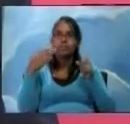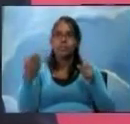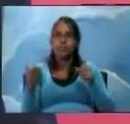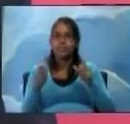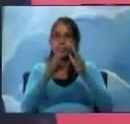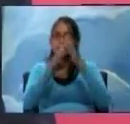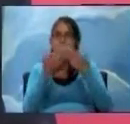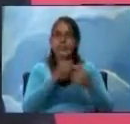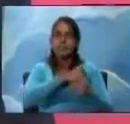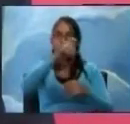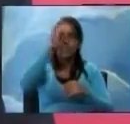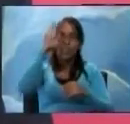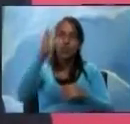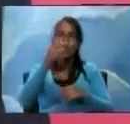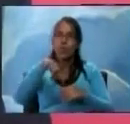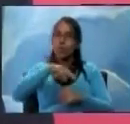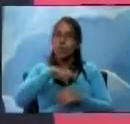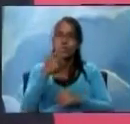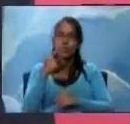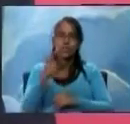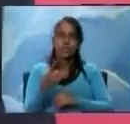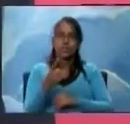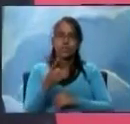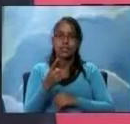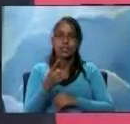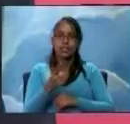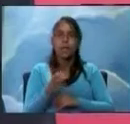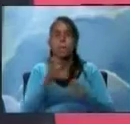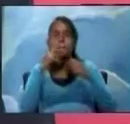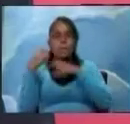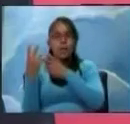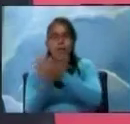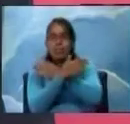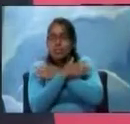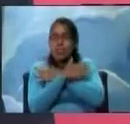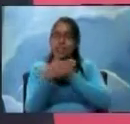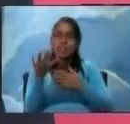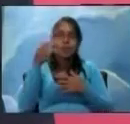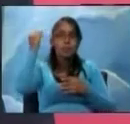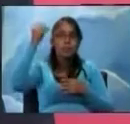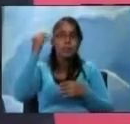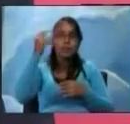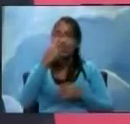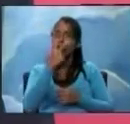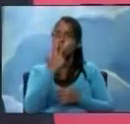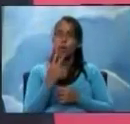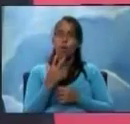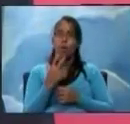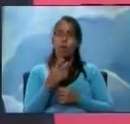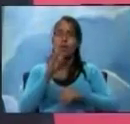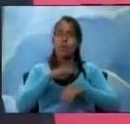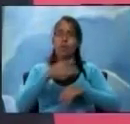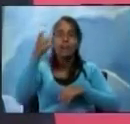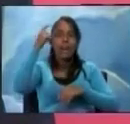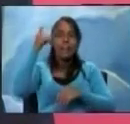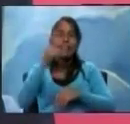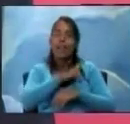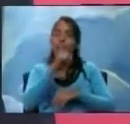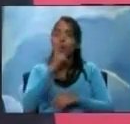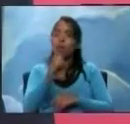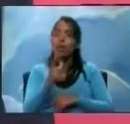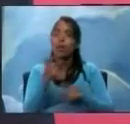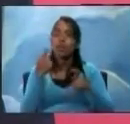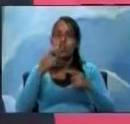que la palabra de Dios nos dice: bienaventurado al que piensa en el pobre, porque en el día del